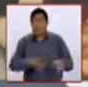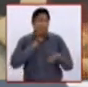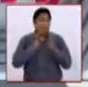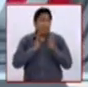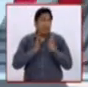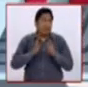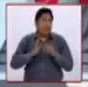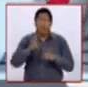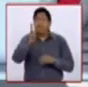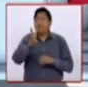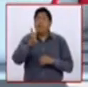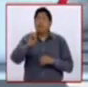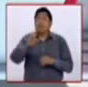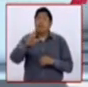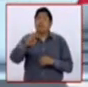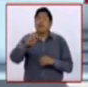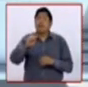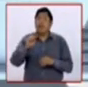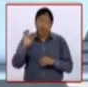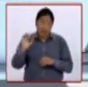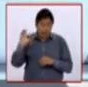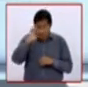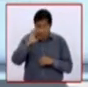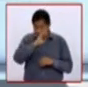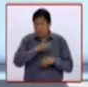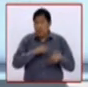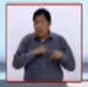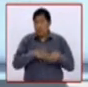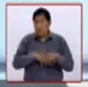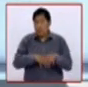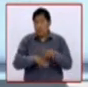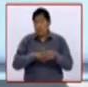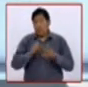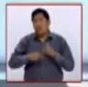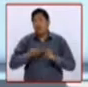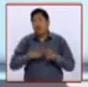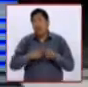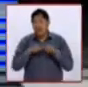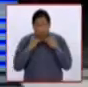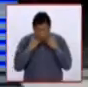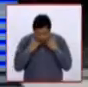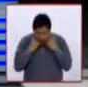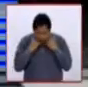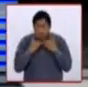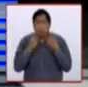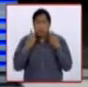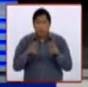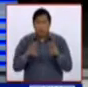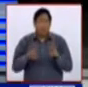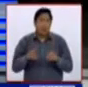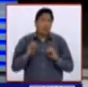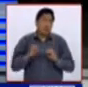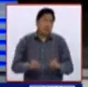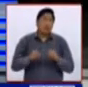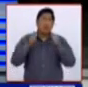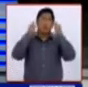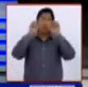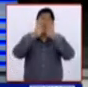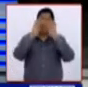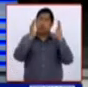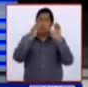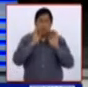y hablamos ahora de Wilma, de la búsqueda, de la movilización que están teniendo amigos en vigilias, John, colocando